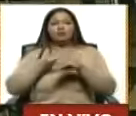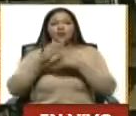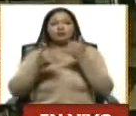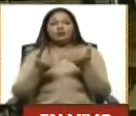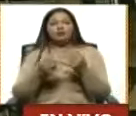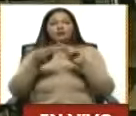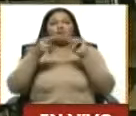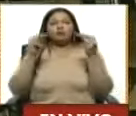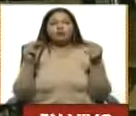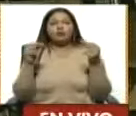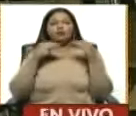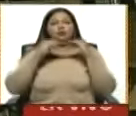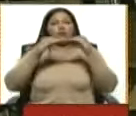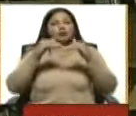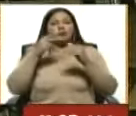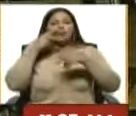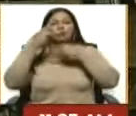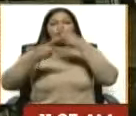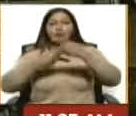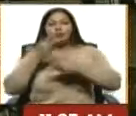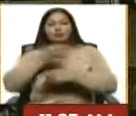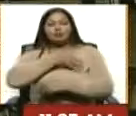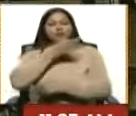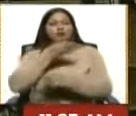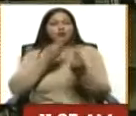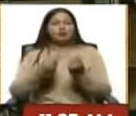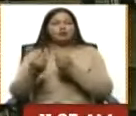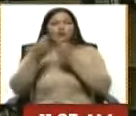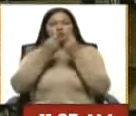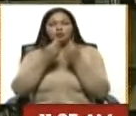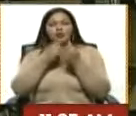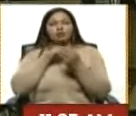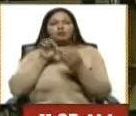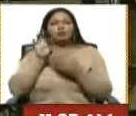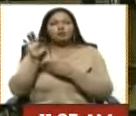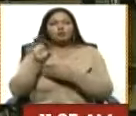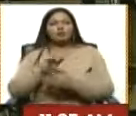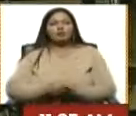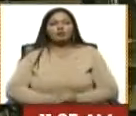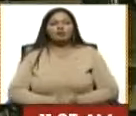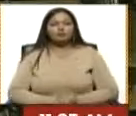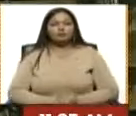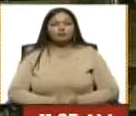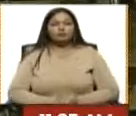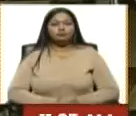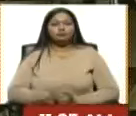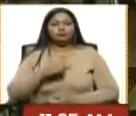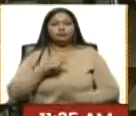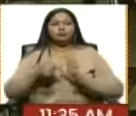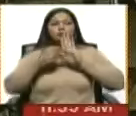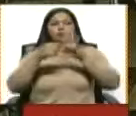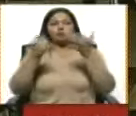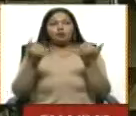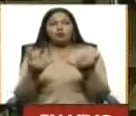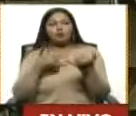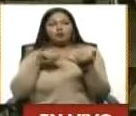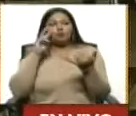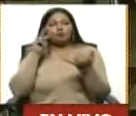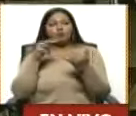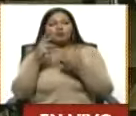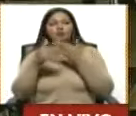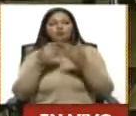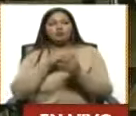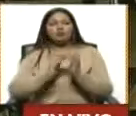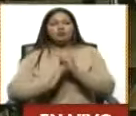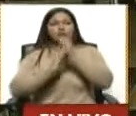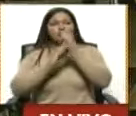la paz, por la estabilidad política, social, económica de nuestro país. Hay que destacar y me gustaría que en este momento pues nuestro